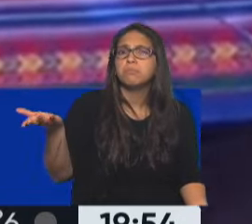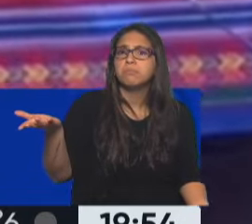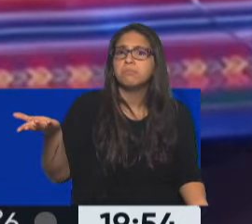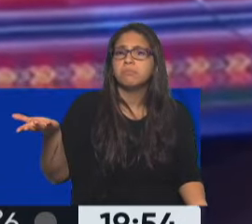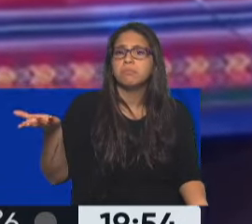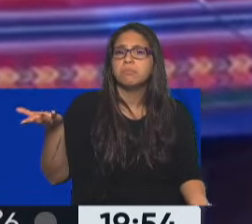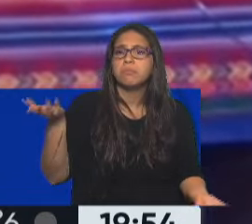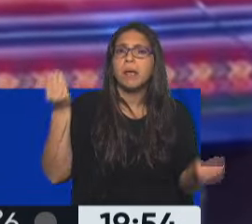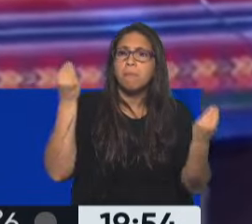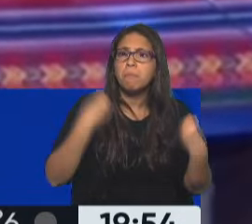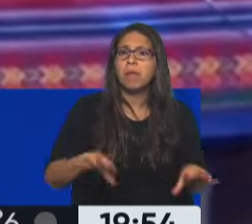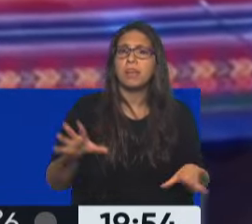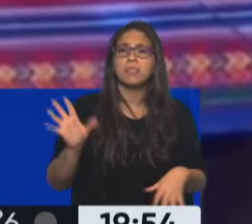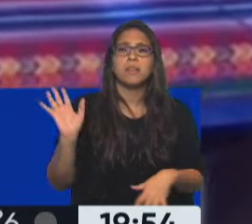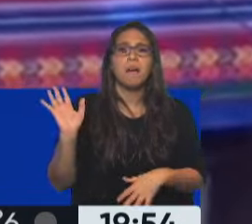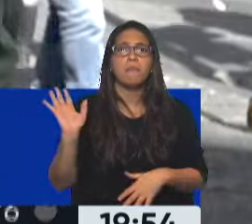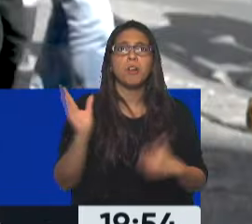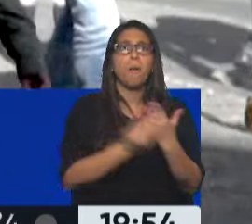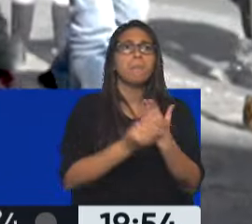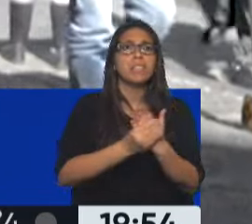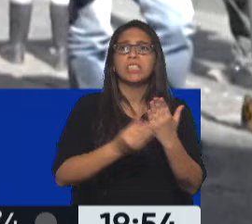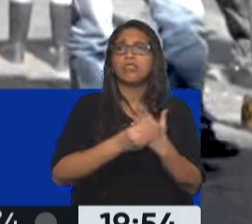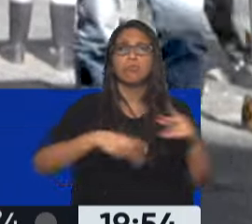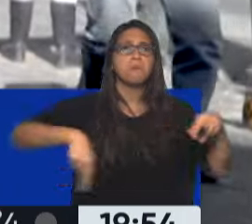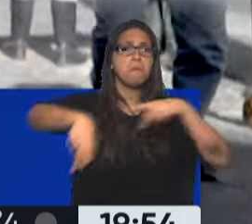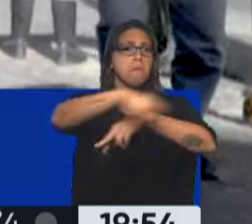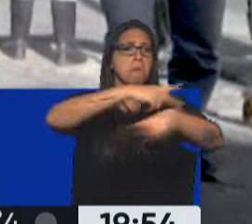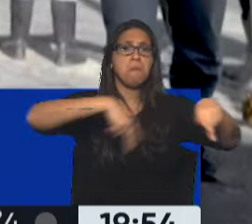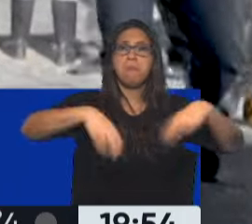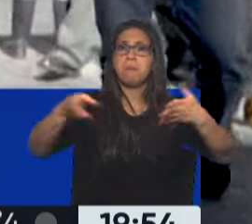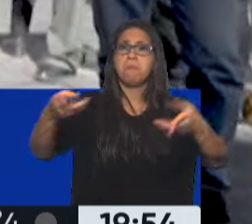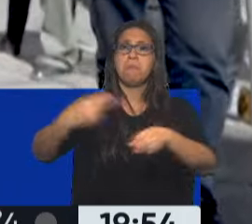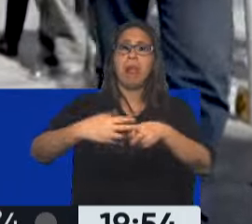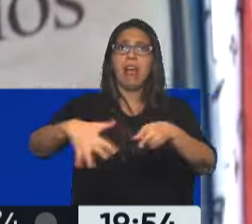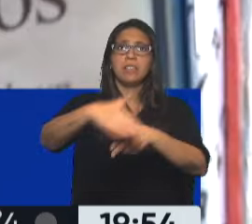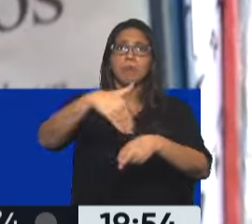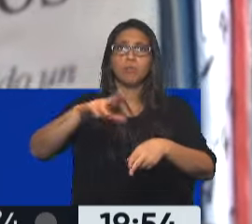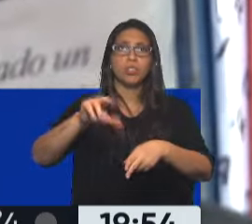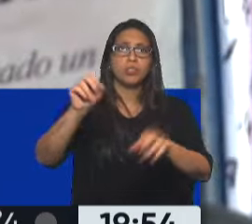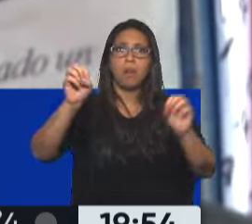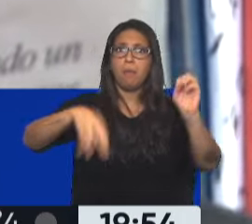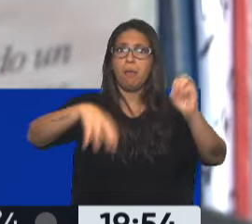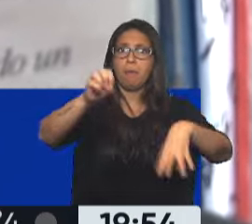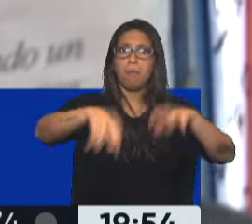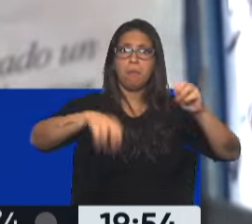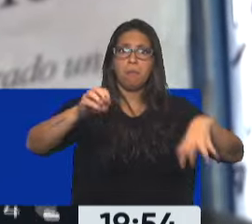¿no? Ministros feliz paseando en la Plaza Murillo, tocando